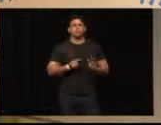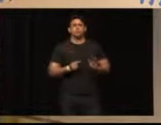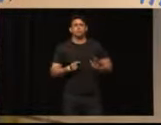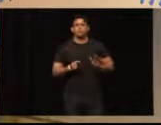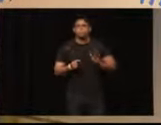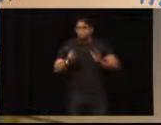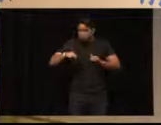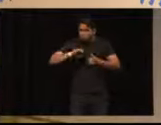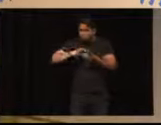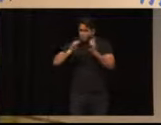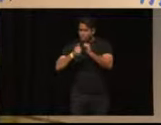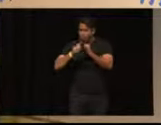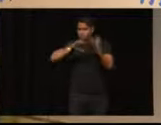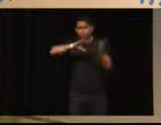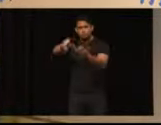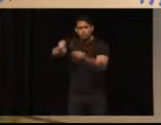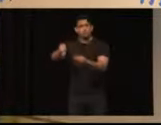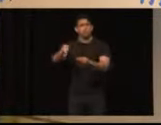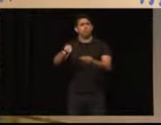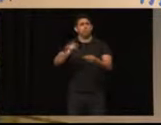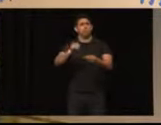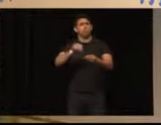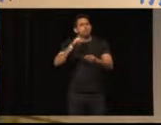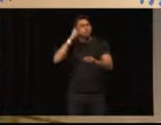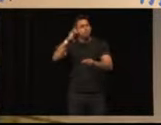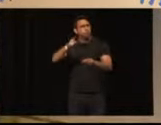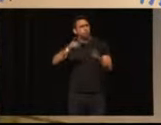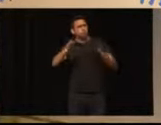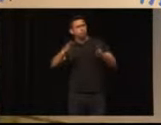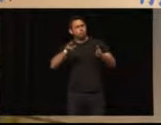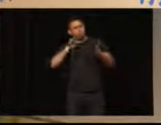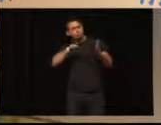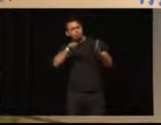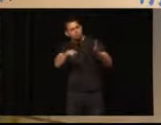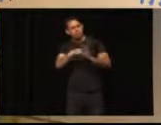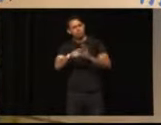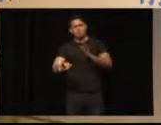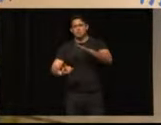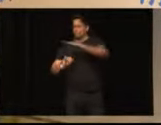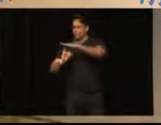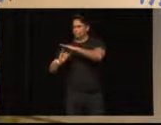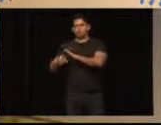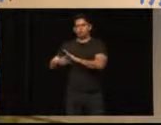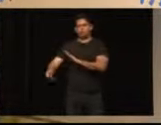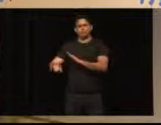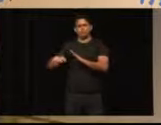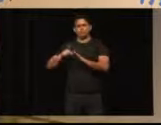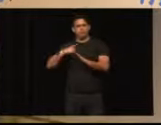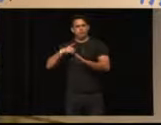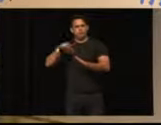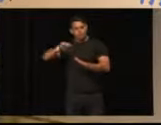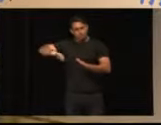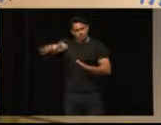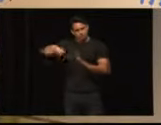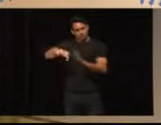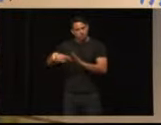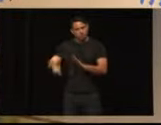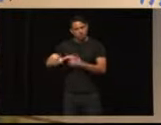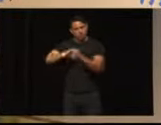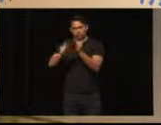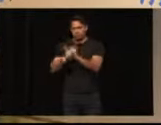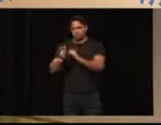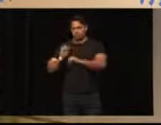un producto que habla de deportes para todos dentro de una perspectiva donde el Instituto Social Deporte y Educación, de la cual